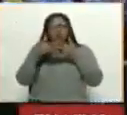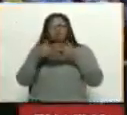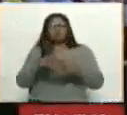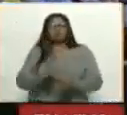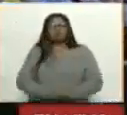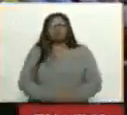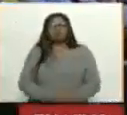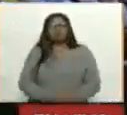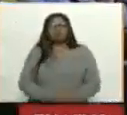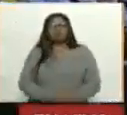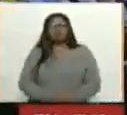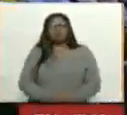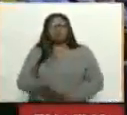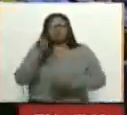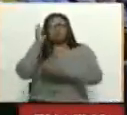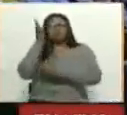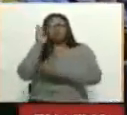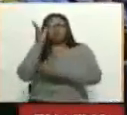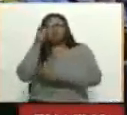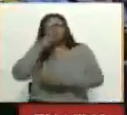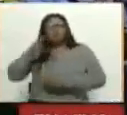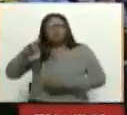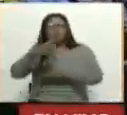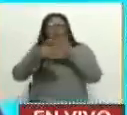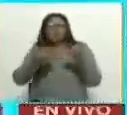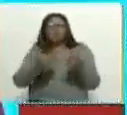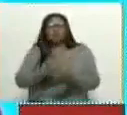de el foro del pueblo